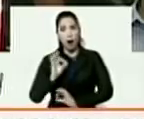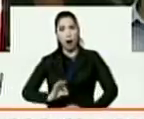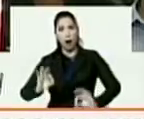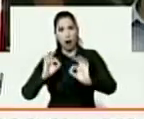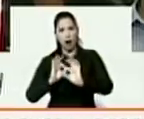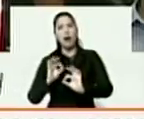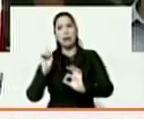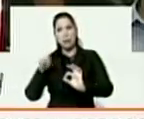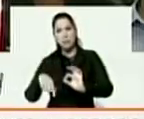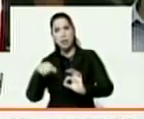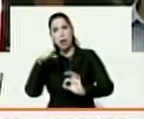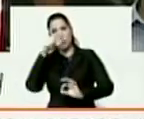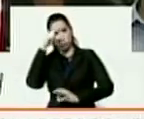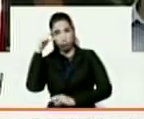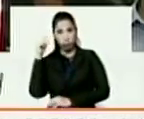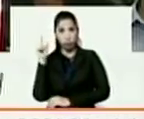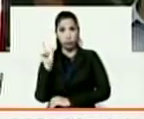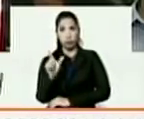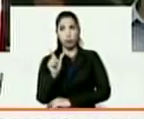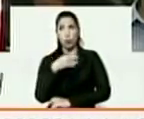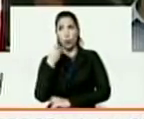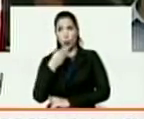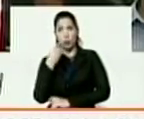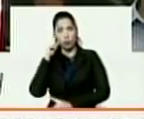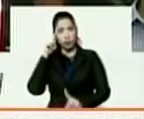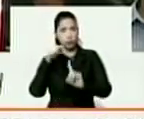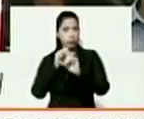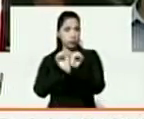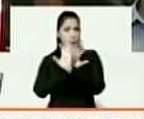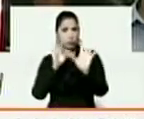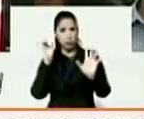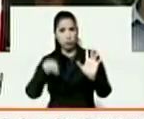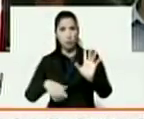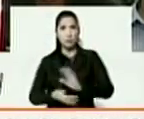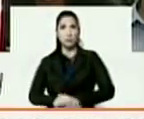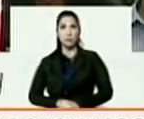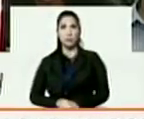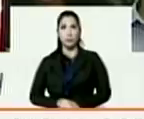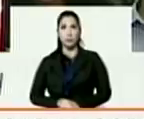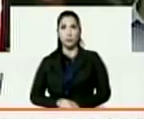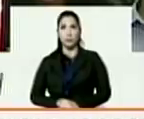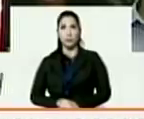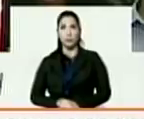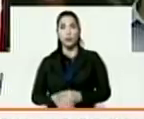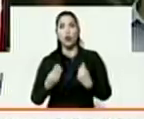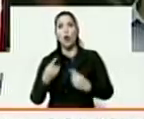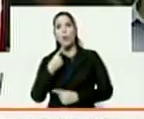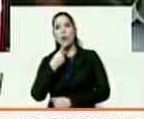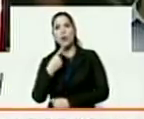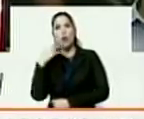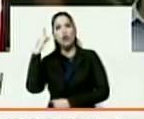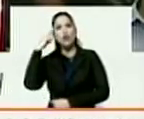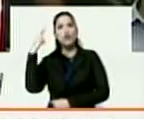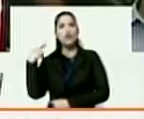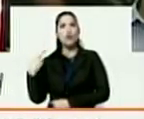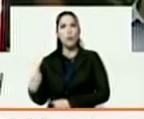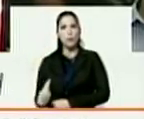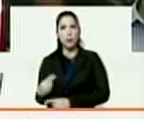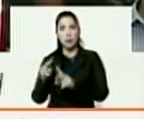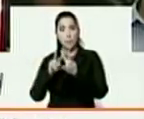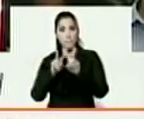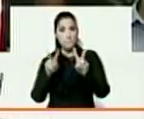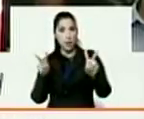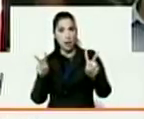claras o metas muy claras y la vía como dijo reza en paz